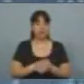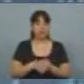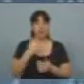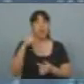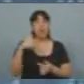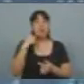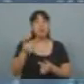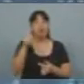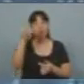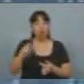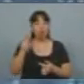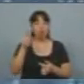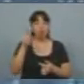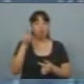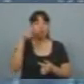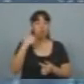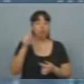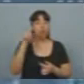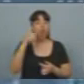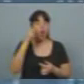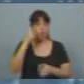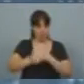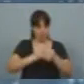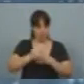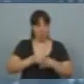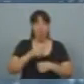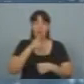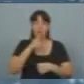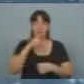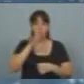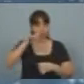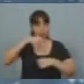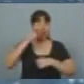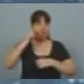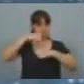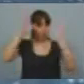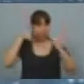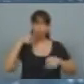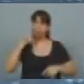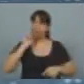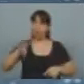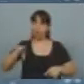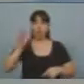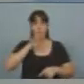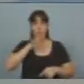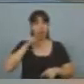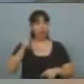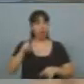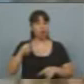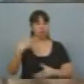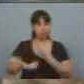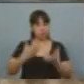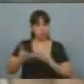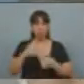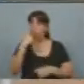se habría puesto violento, como le estaba relatando Mauro, y habría quemado y golpeado a esta chica. Esta chica, como bien decía... No, Mauro, no está. En este país los